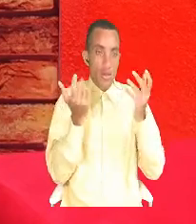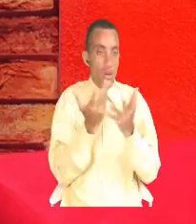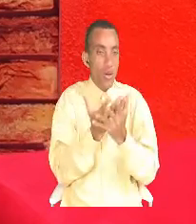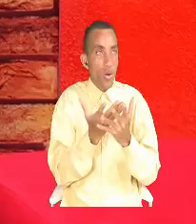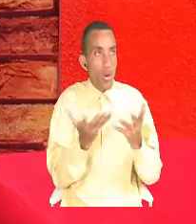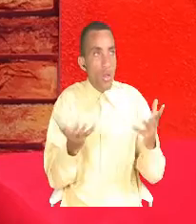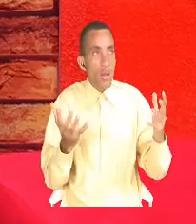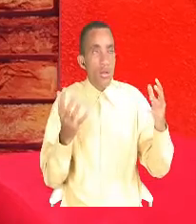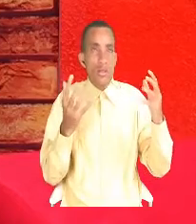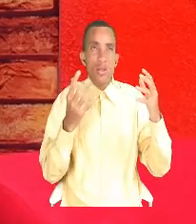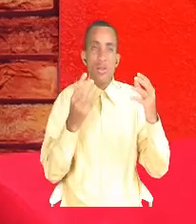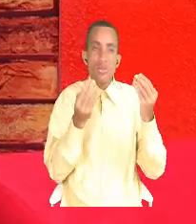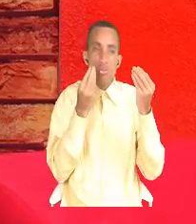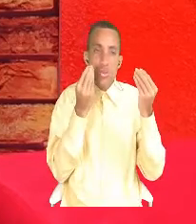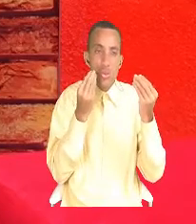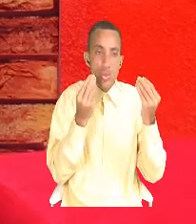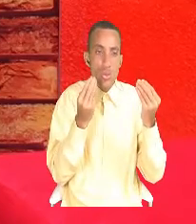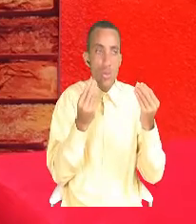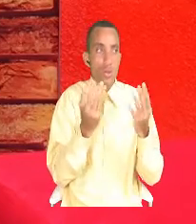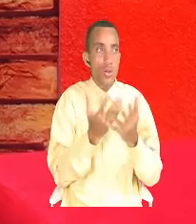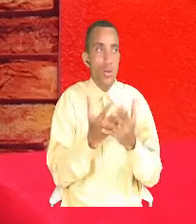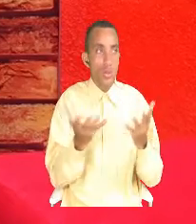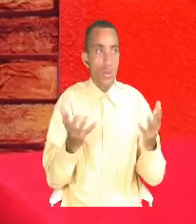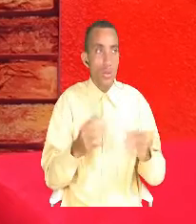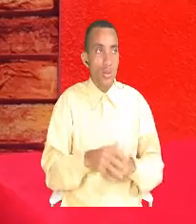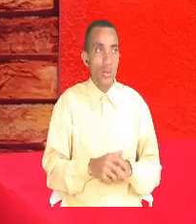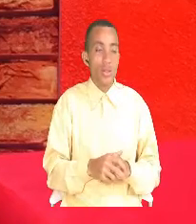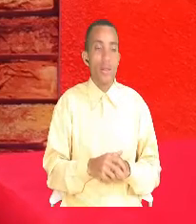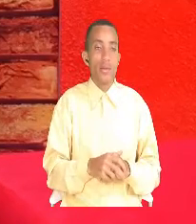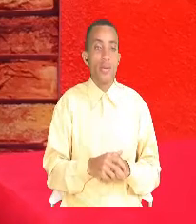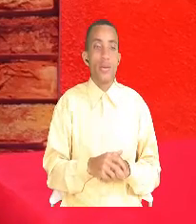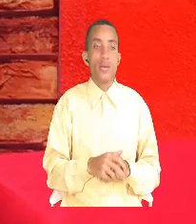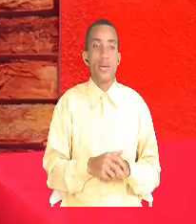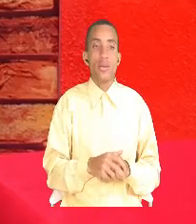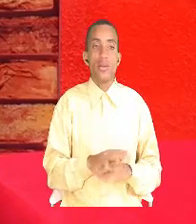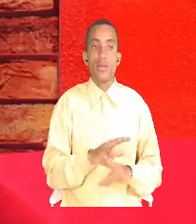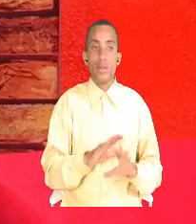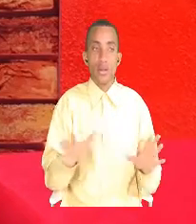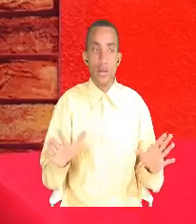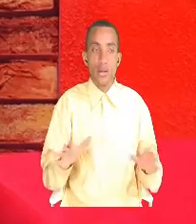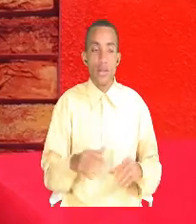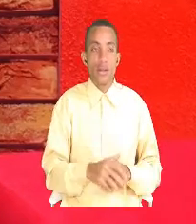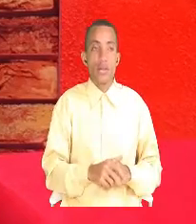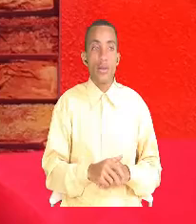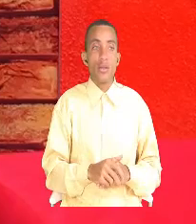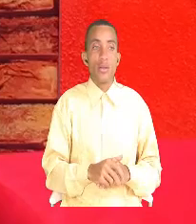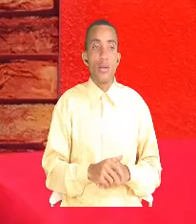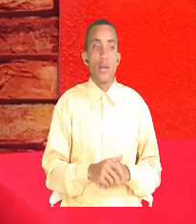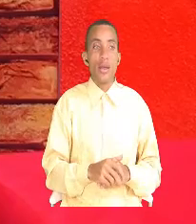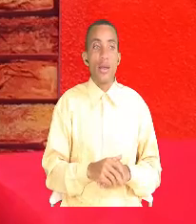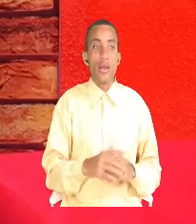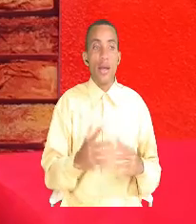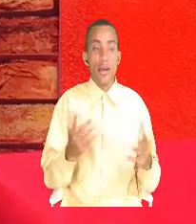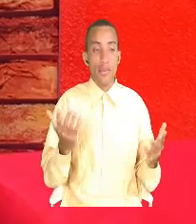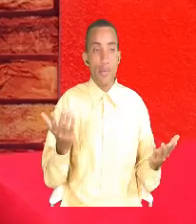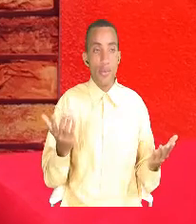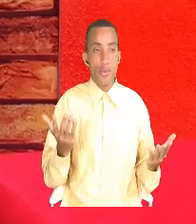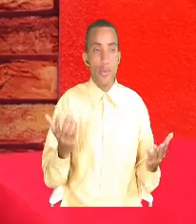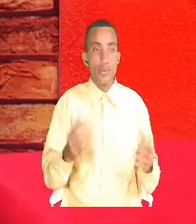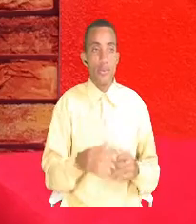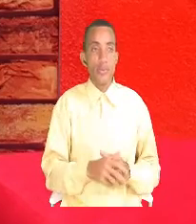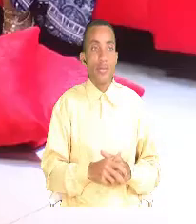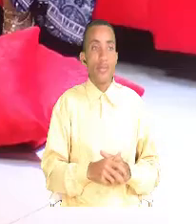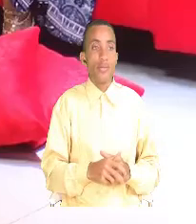de cosas, ¿cierto? El espacio, los entornos, todo lo podemos manejar nosotros en pro de nuestro bienestar, de